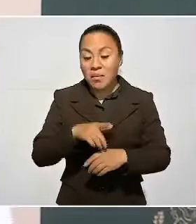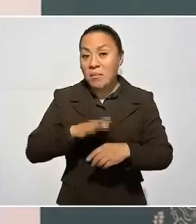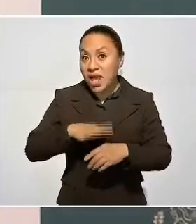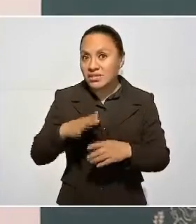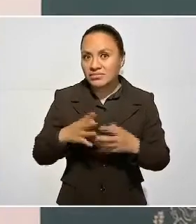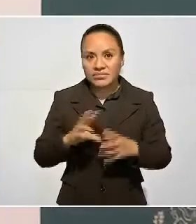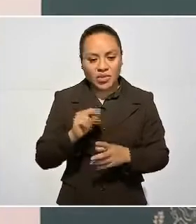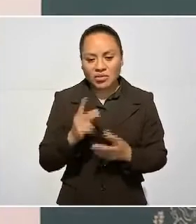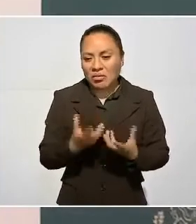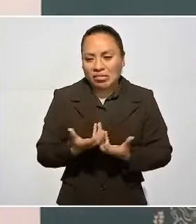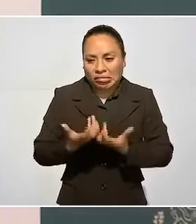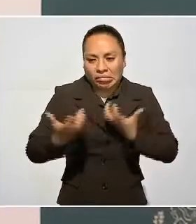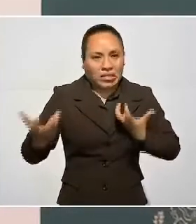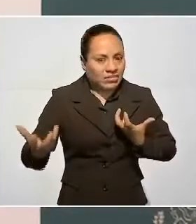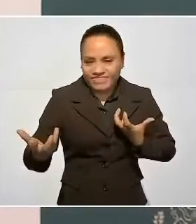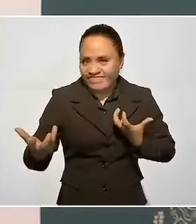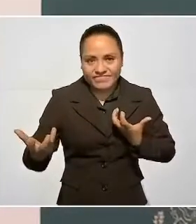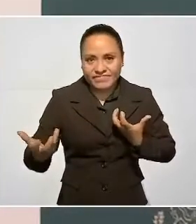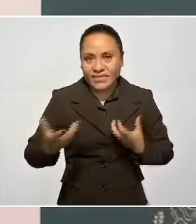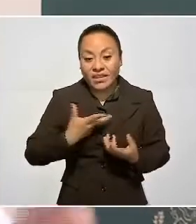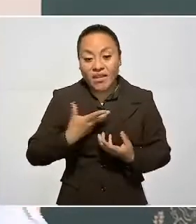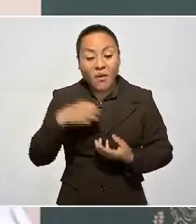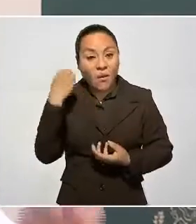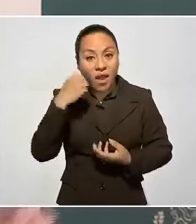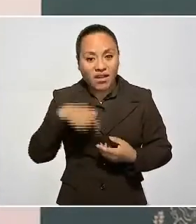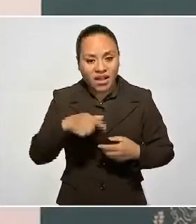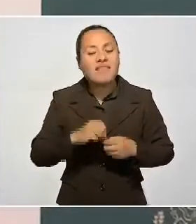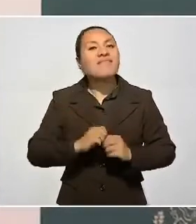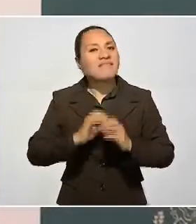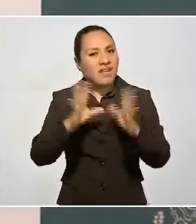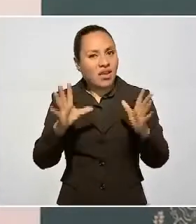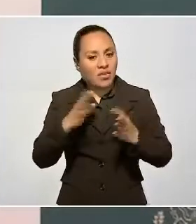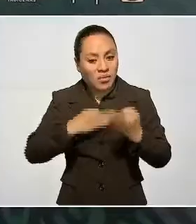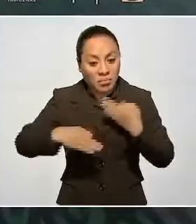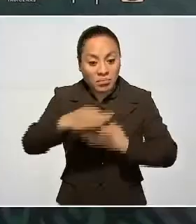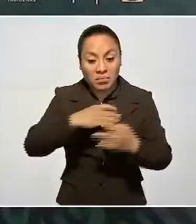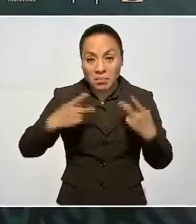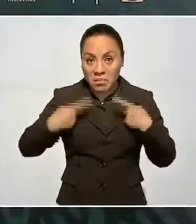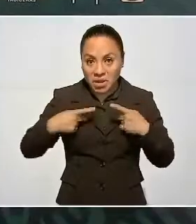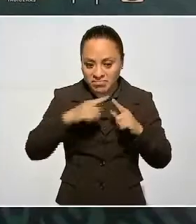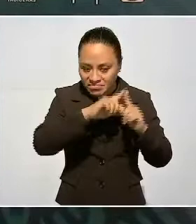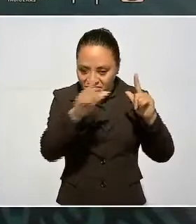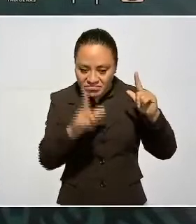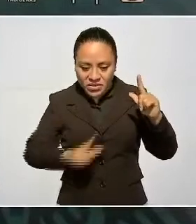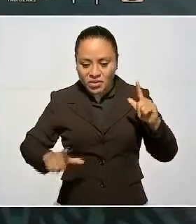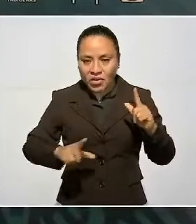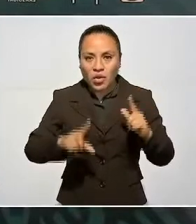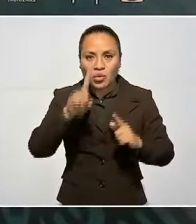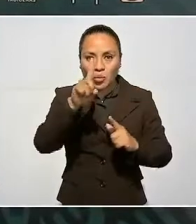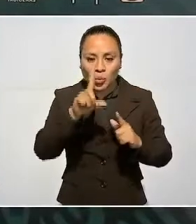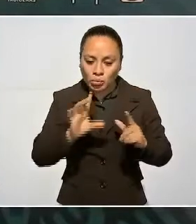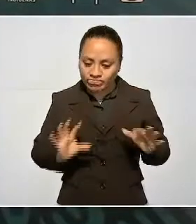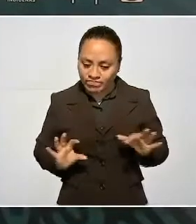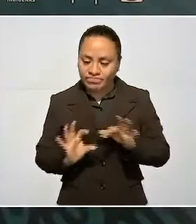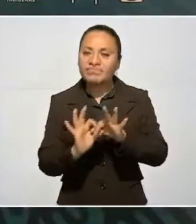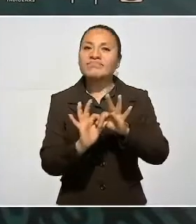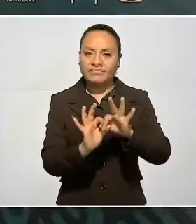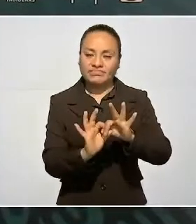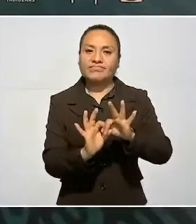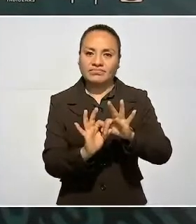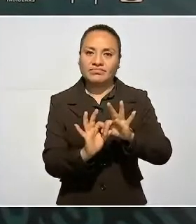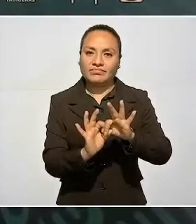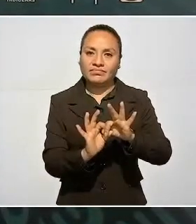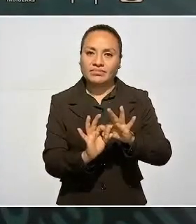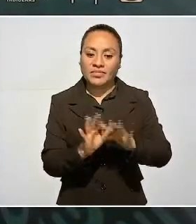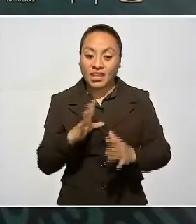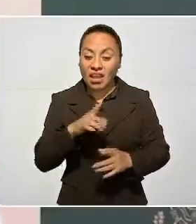dividimos. En Oaxaca tenemos claro que todos los mexicanos somos un solo equipo. Lo que pasa